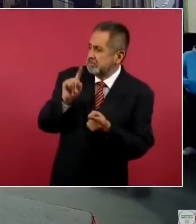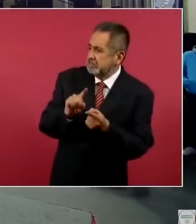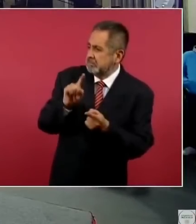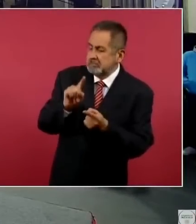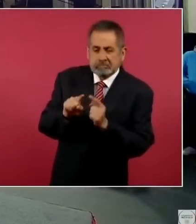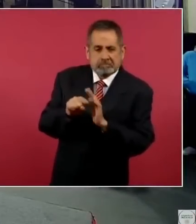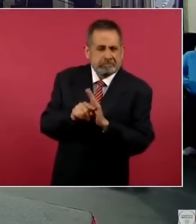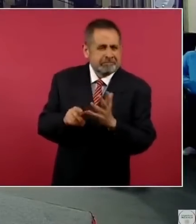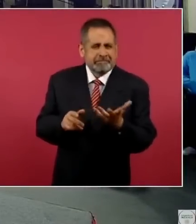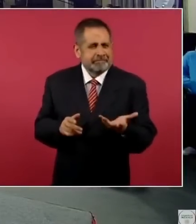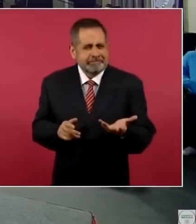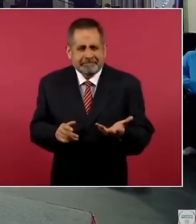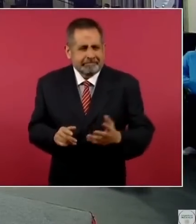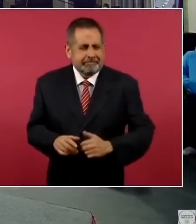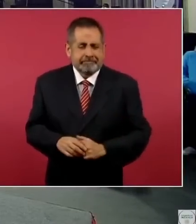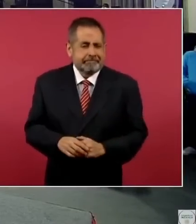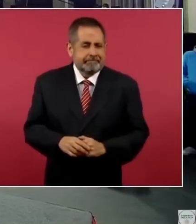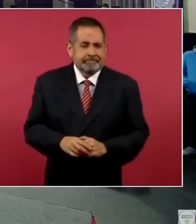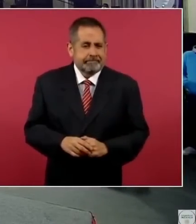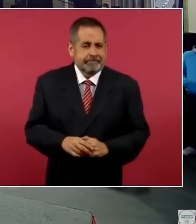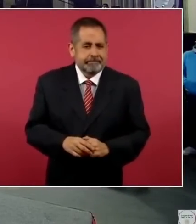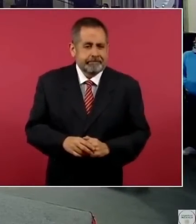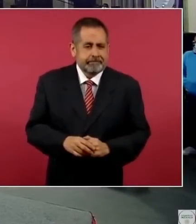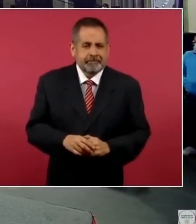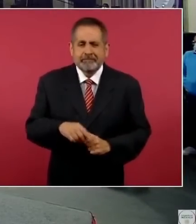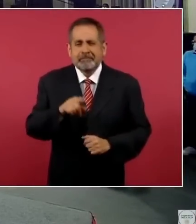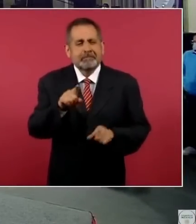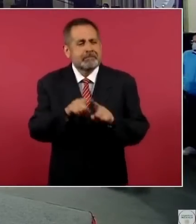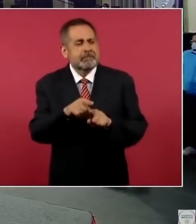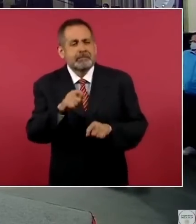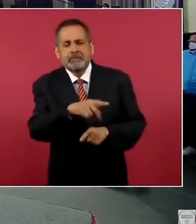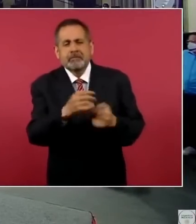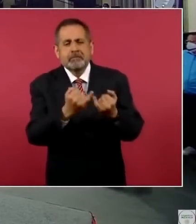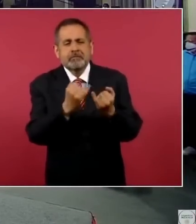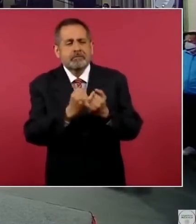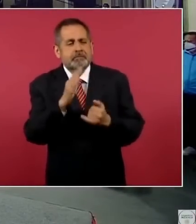Estos están como Cedillo,